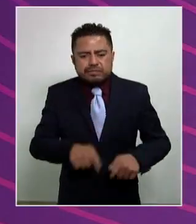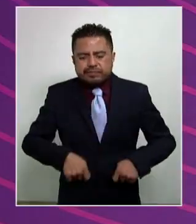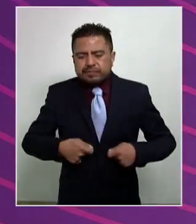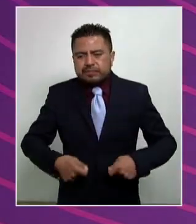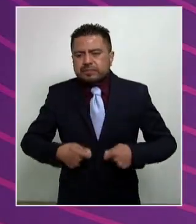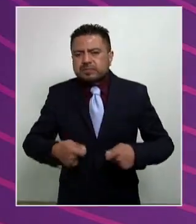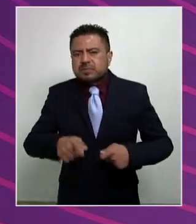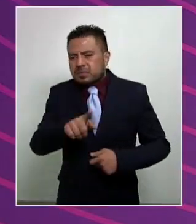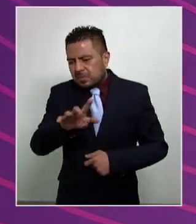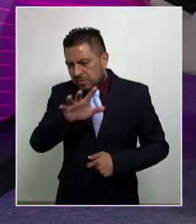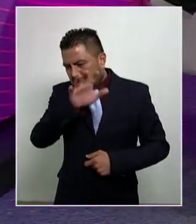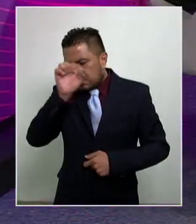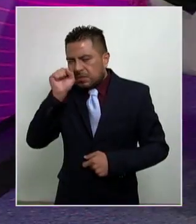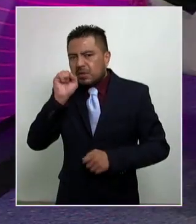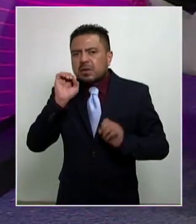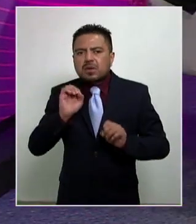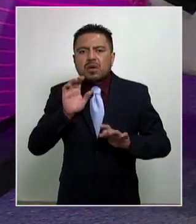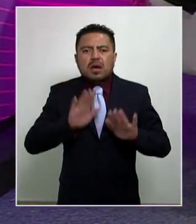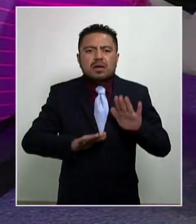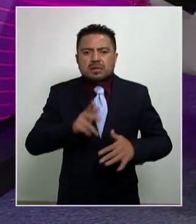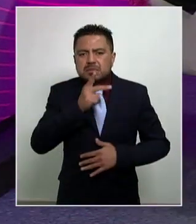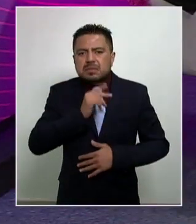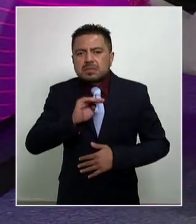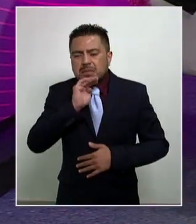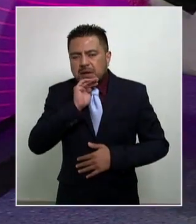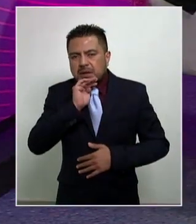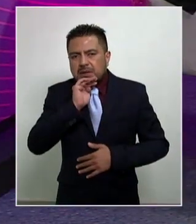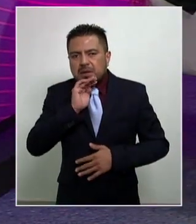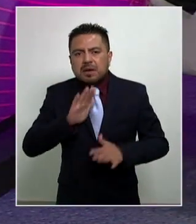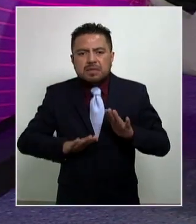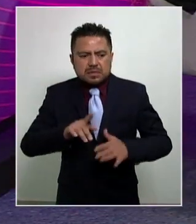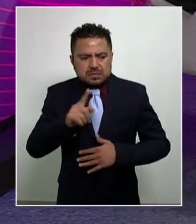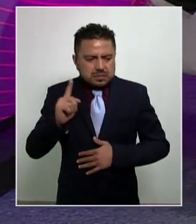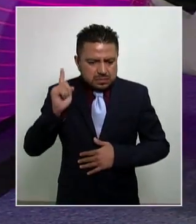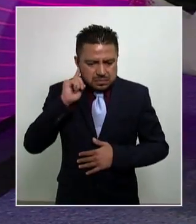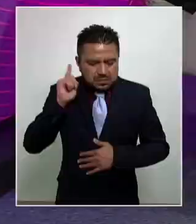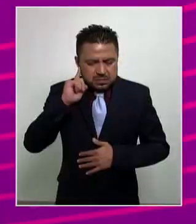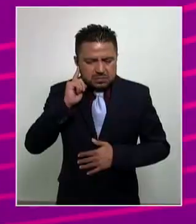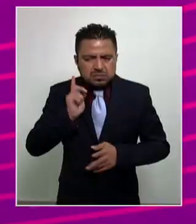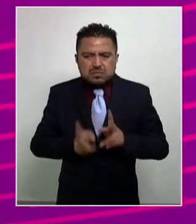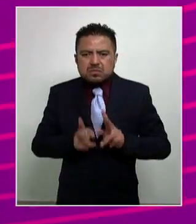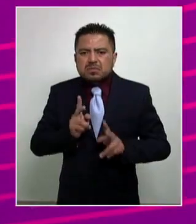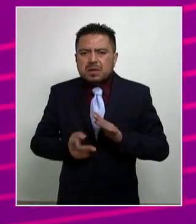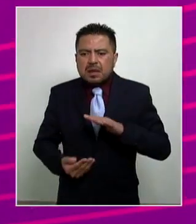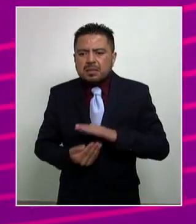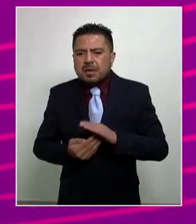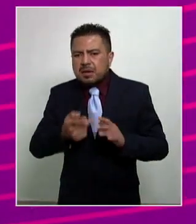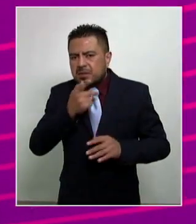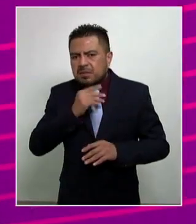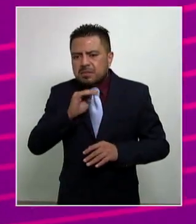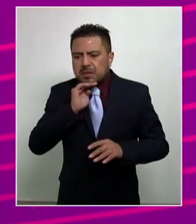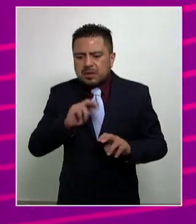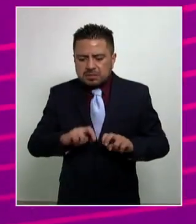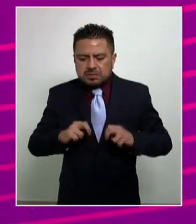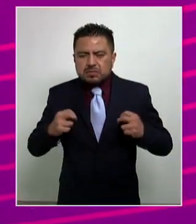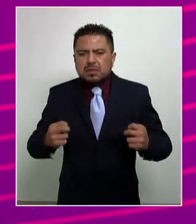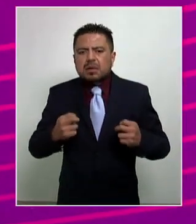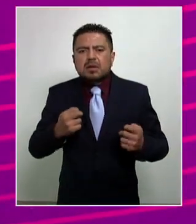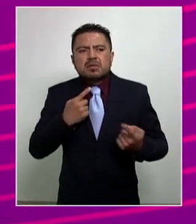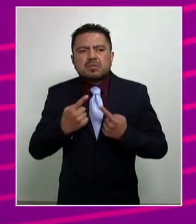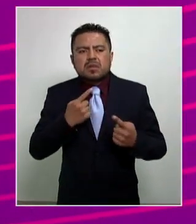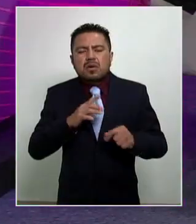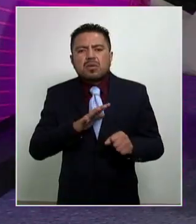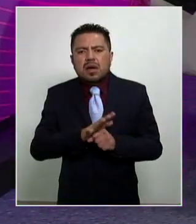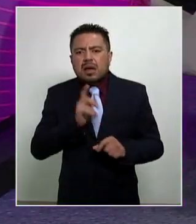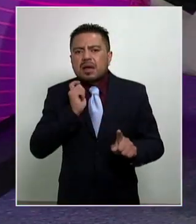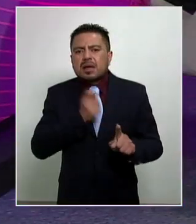te lo apropias. O también tus padres, o sea, a veces escuchas en una conversación de mesa a los padres hablar desde